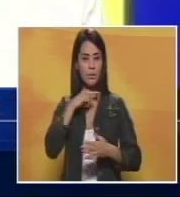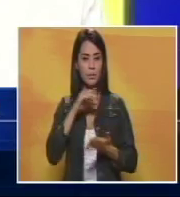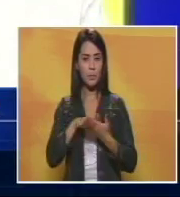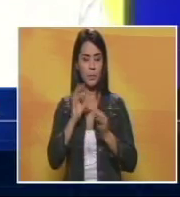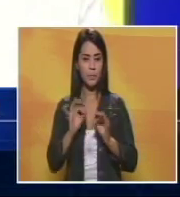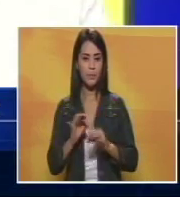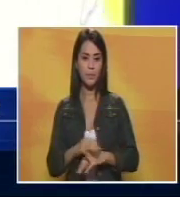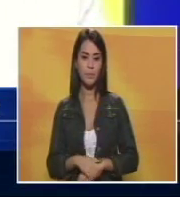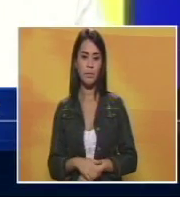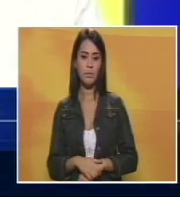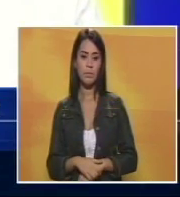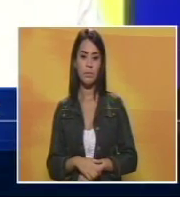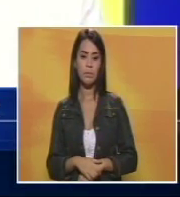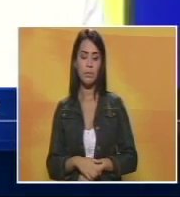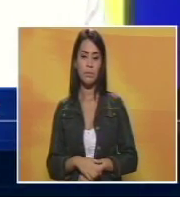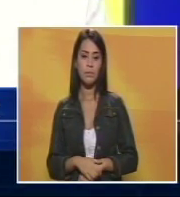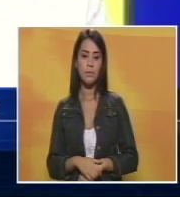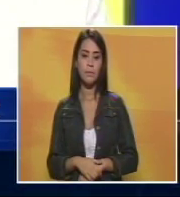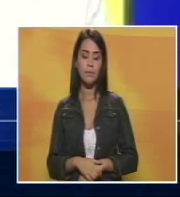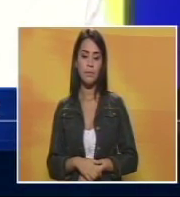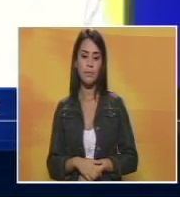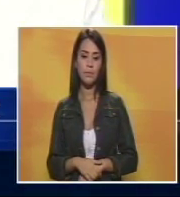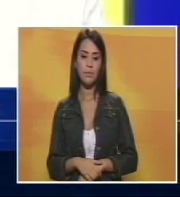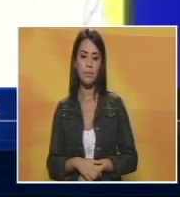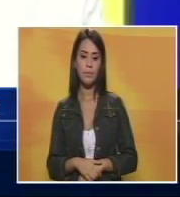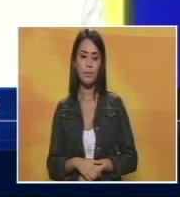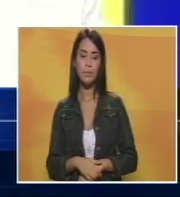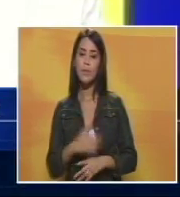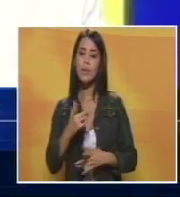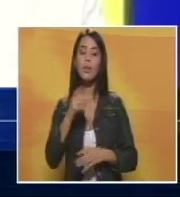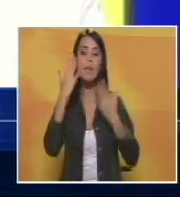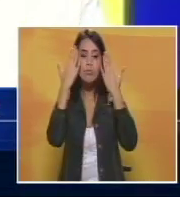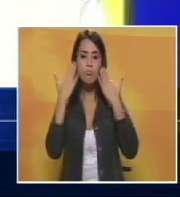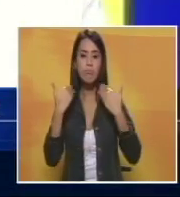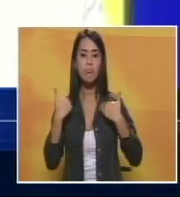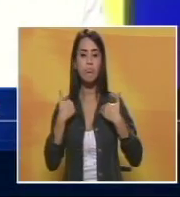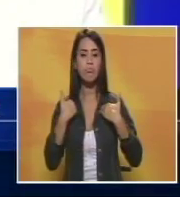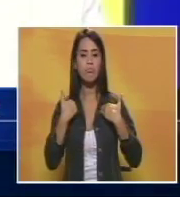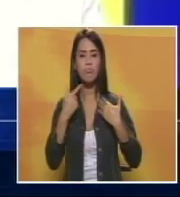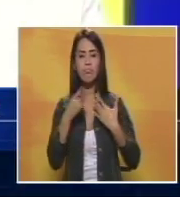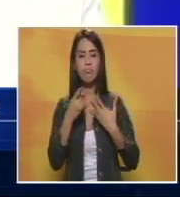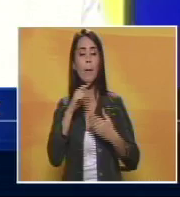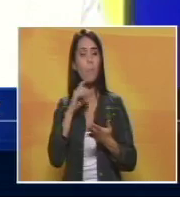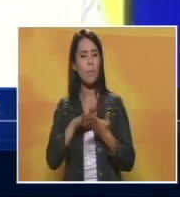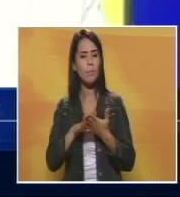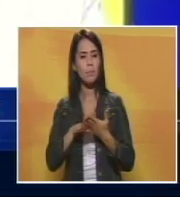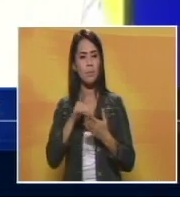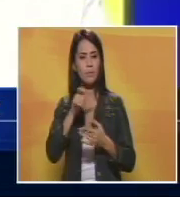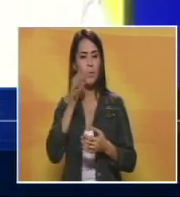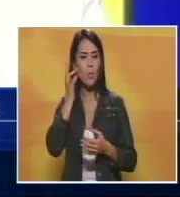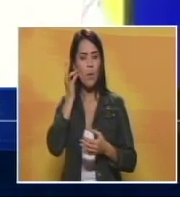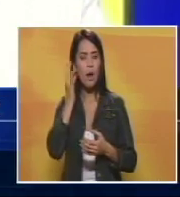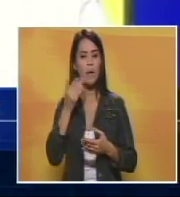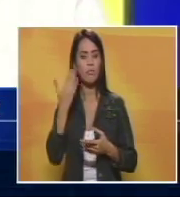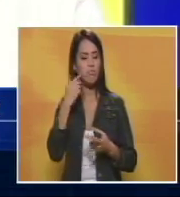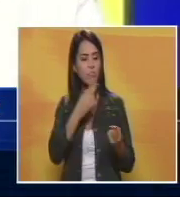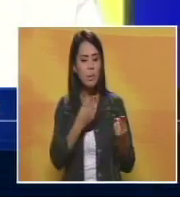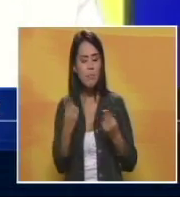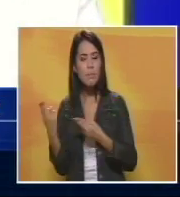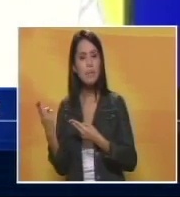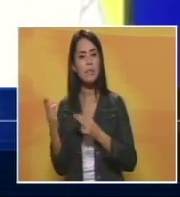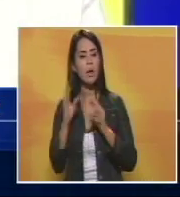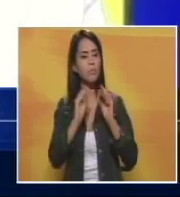Como legado y como herencia, lo que la Madre Carmen nos invita y nos